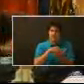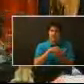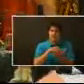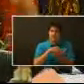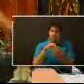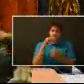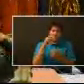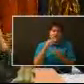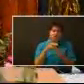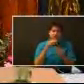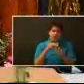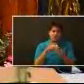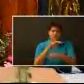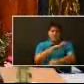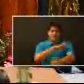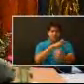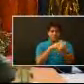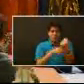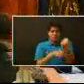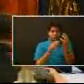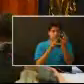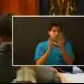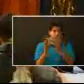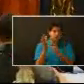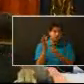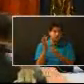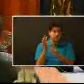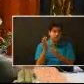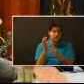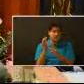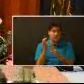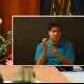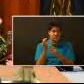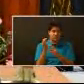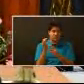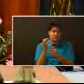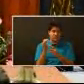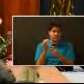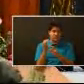en el nombre poderoso de Jesús.